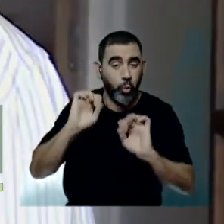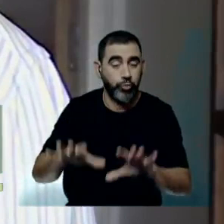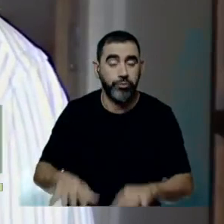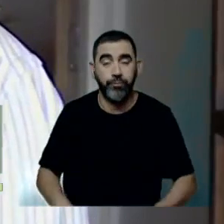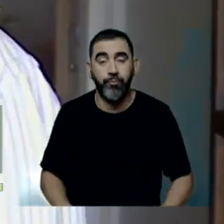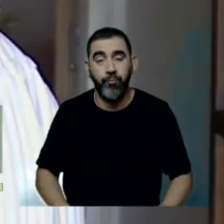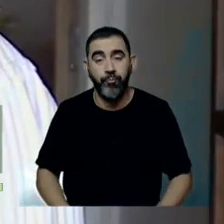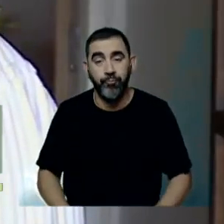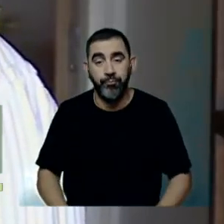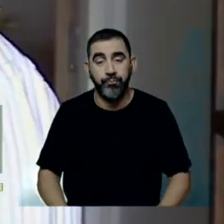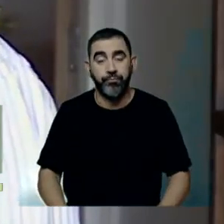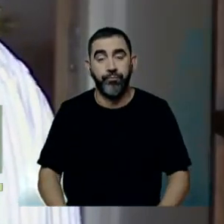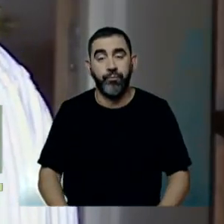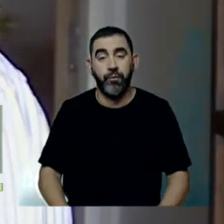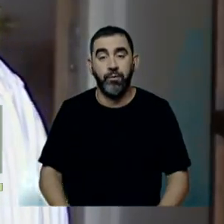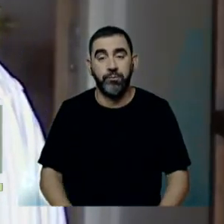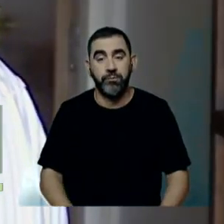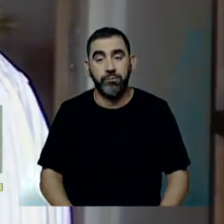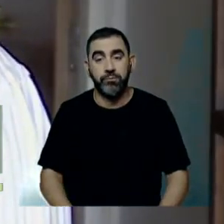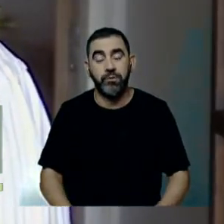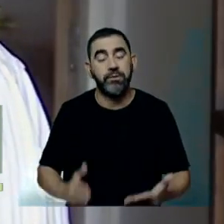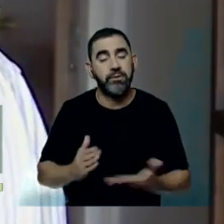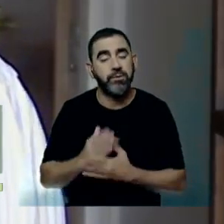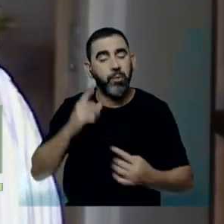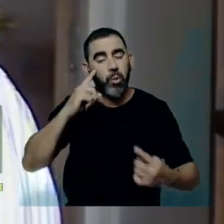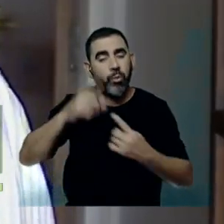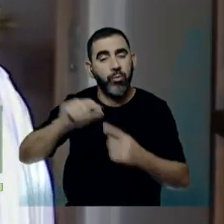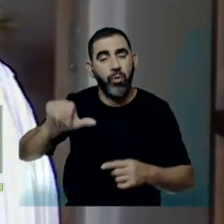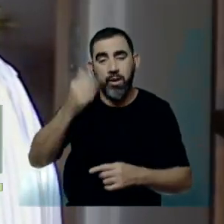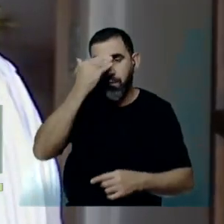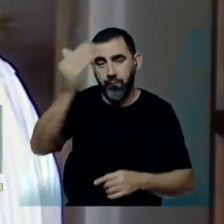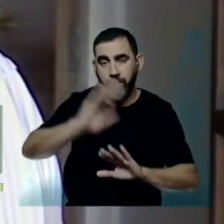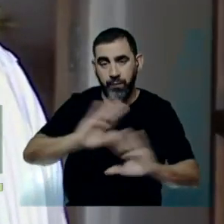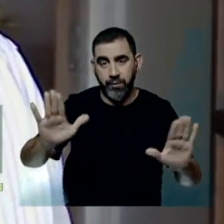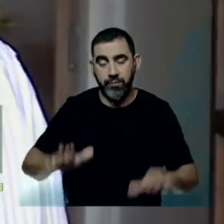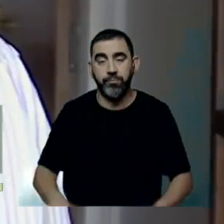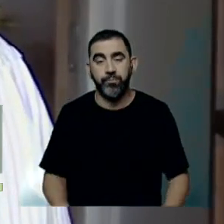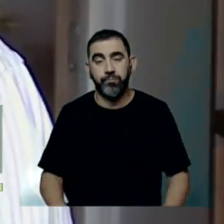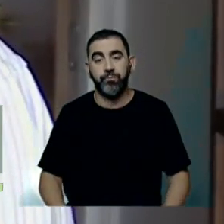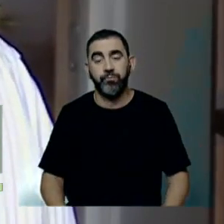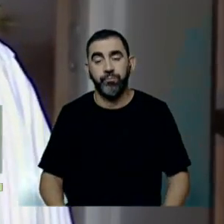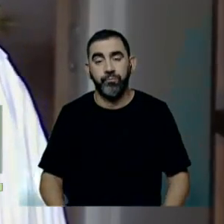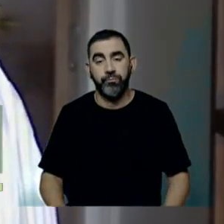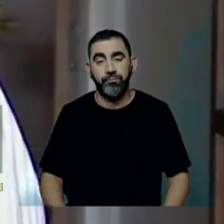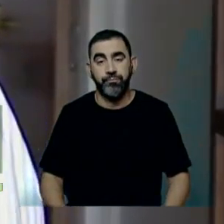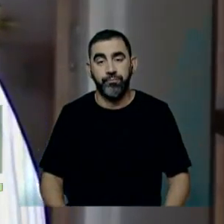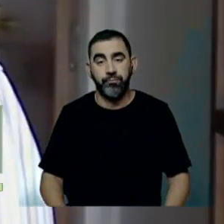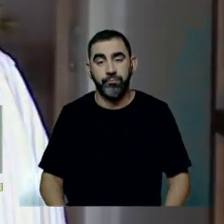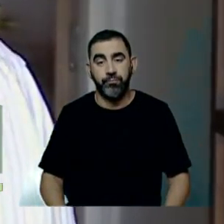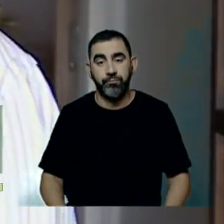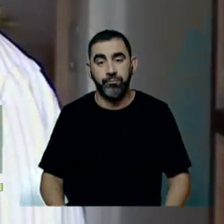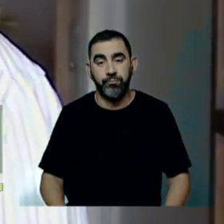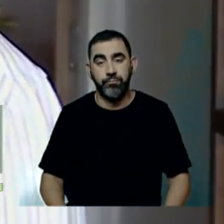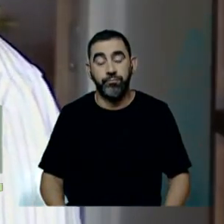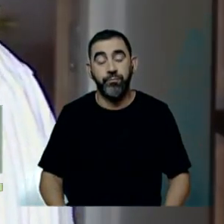Cosa. Nosotros siempre tuvimos como objetivo principal el triunfo del Frente Amplio y el hecho de tener